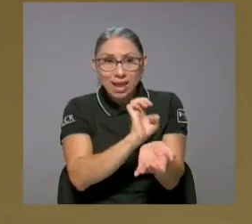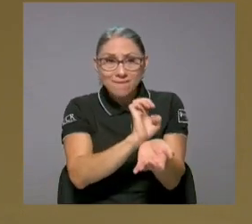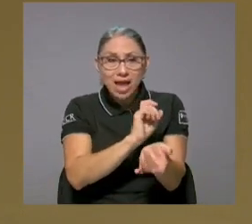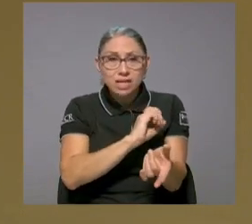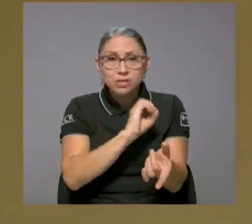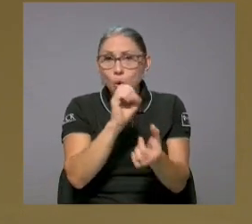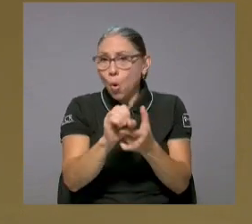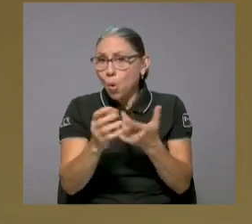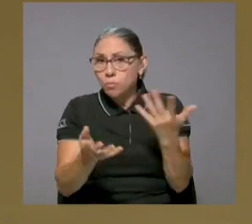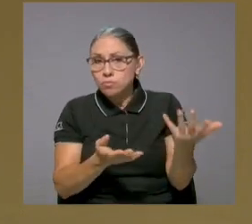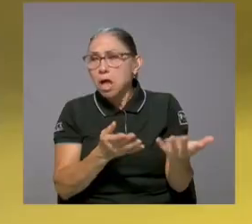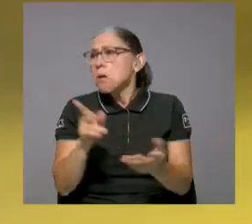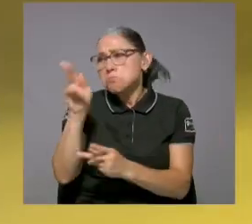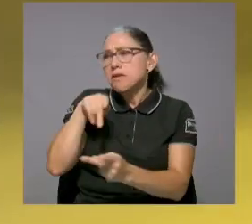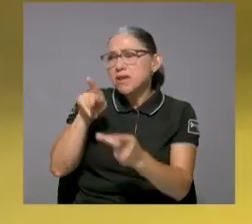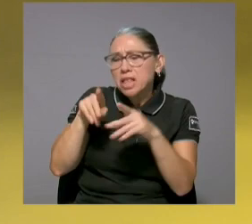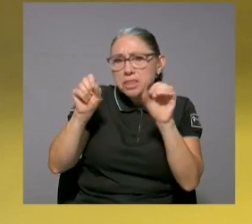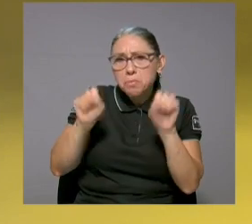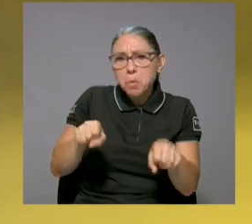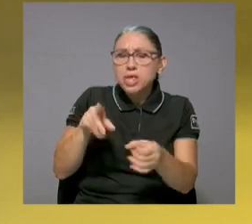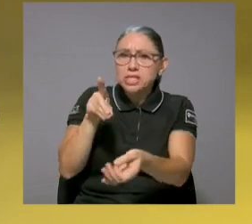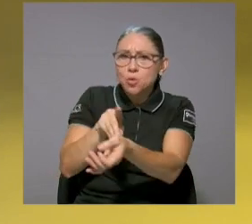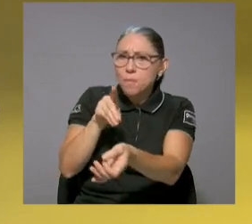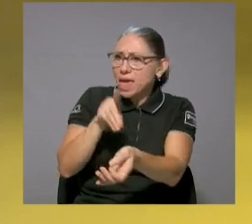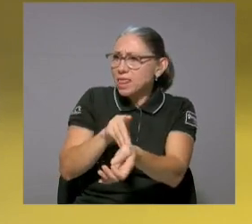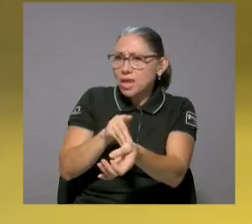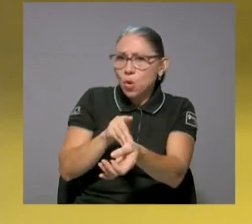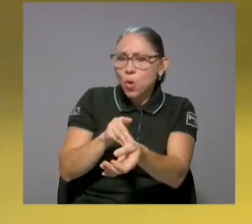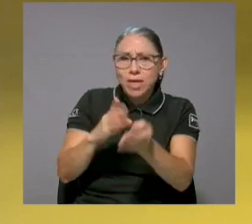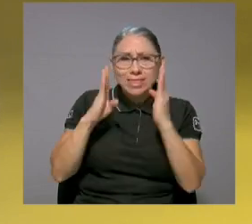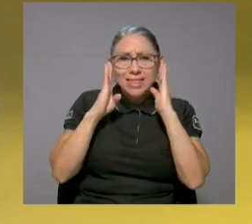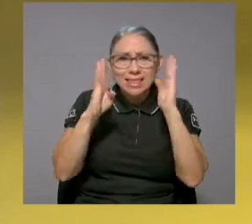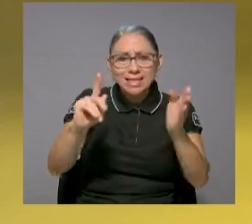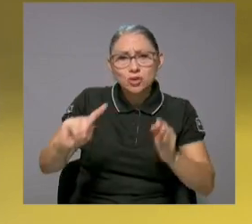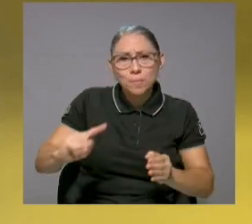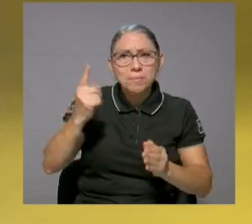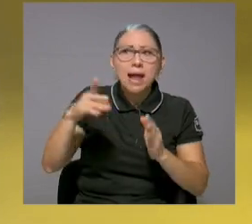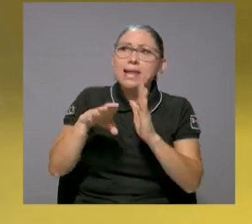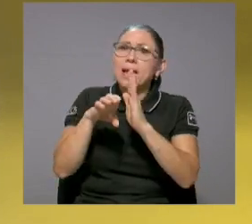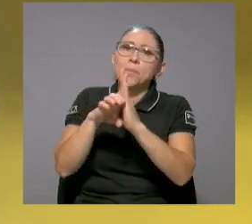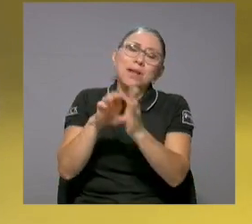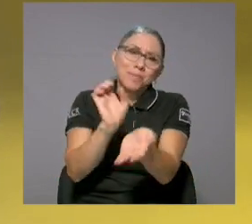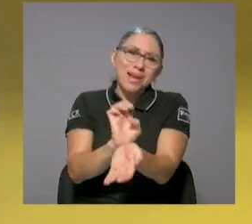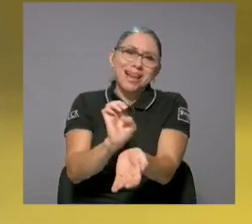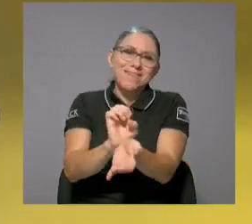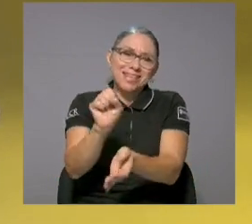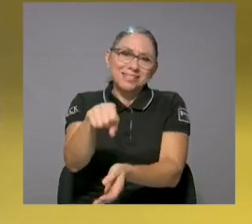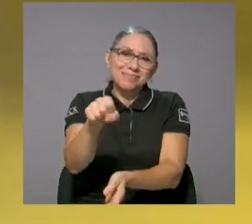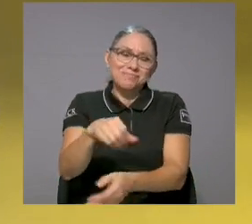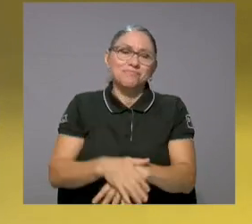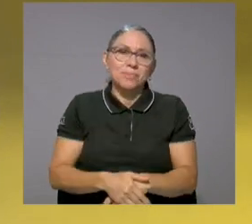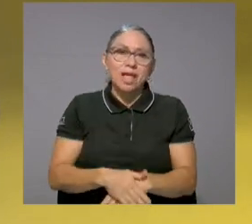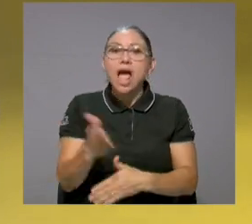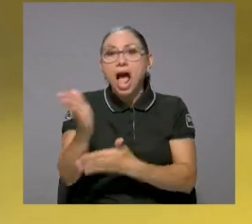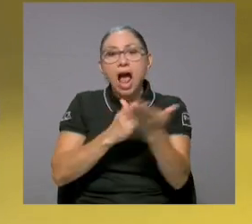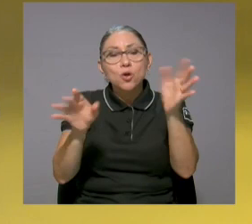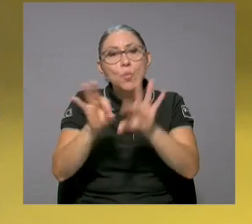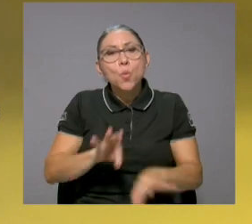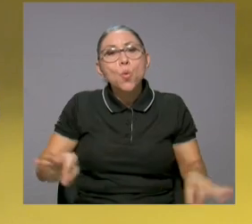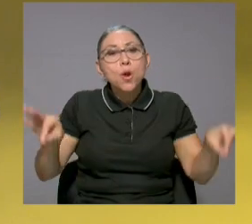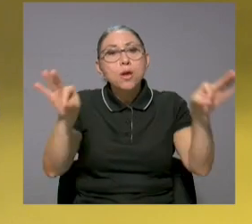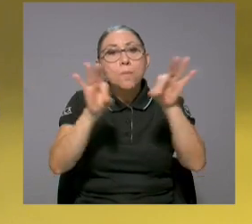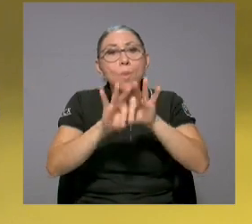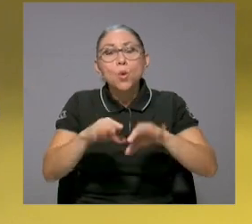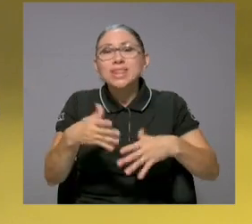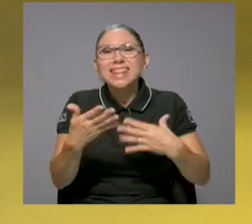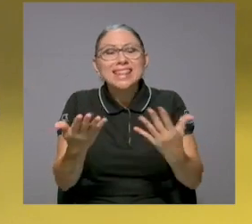de especialista? Perfectamente puede ser un médico de atención primaria, que sería, por ejemplo, en el LEVAIS. Y una cosa muy importante que no mencioné, don Juan,